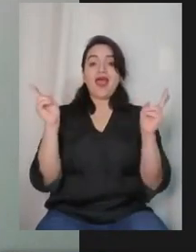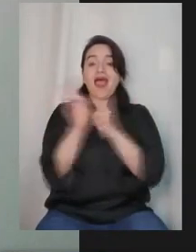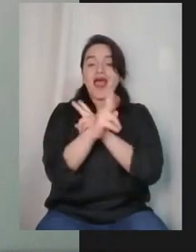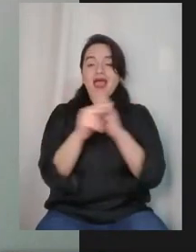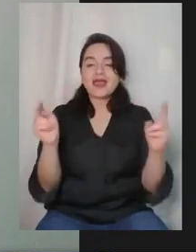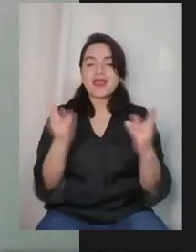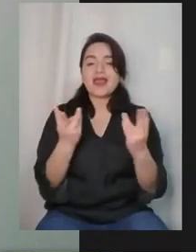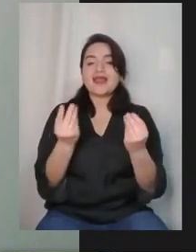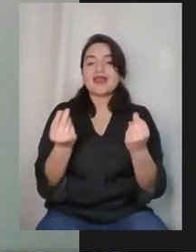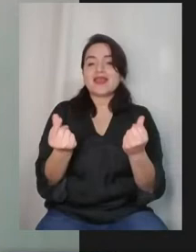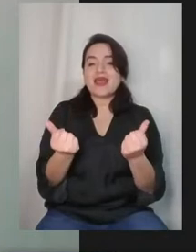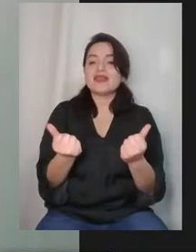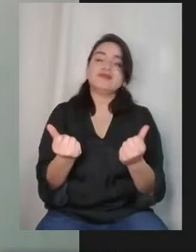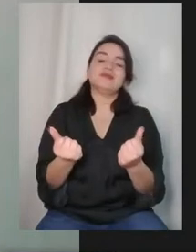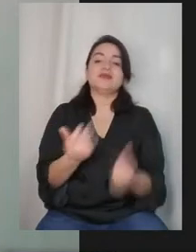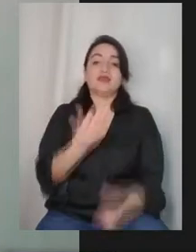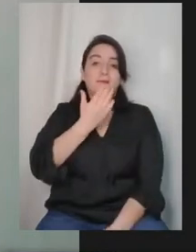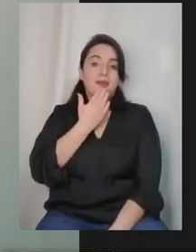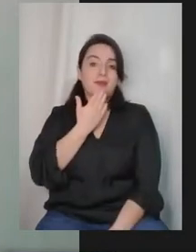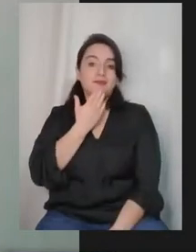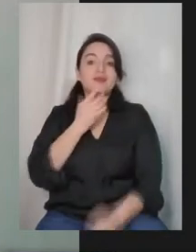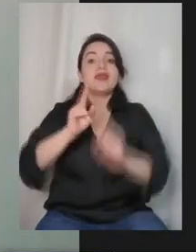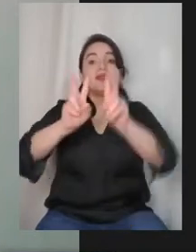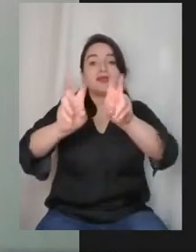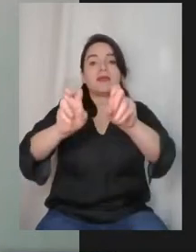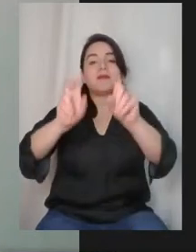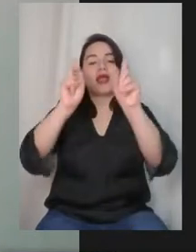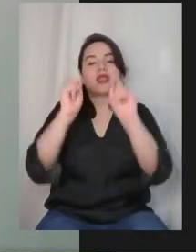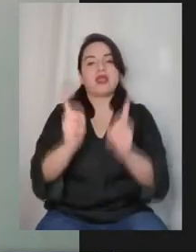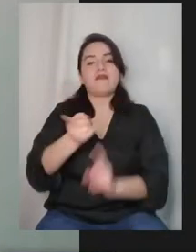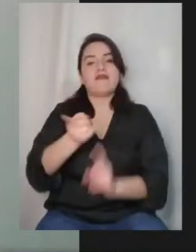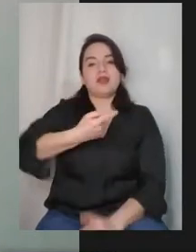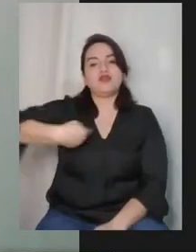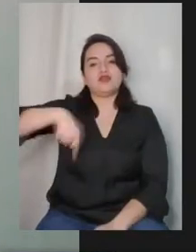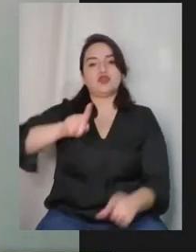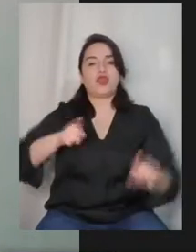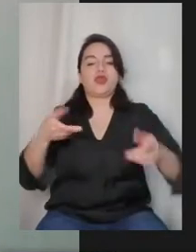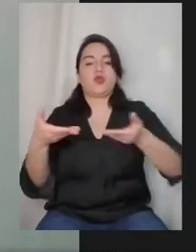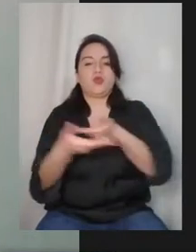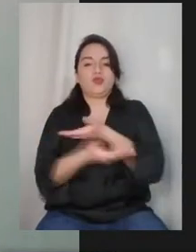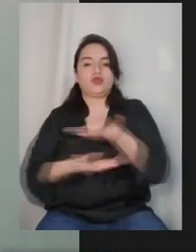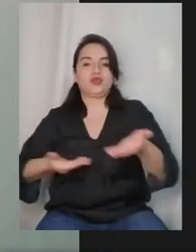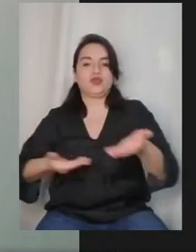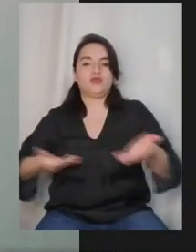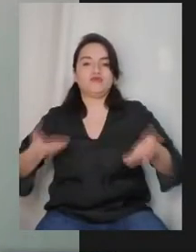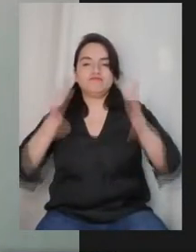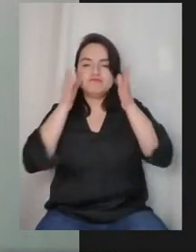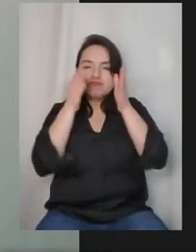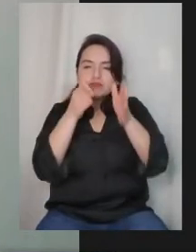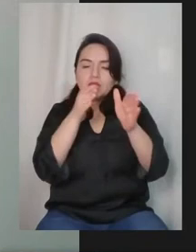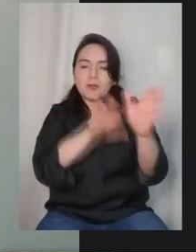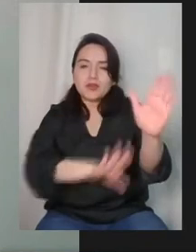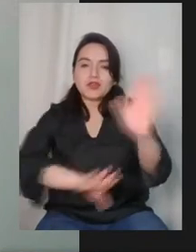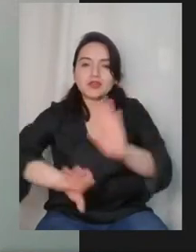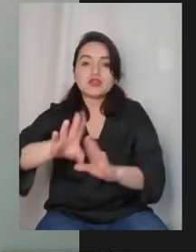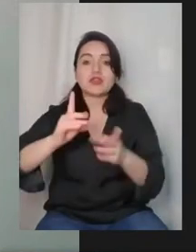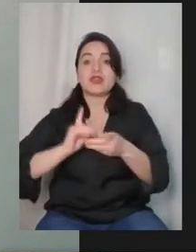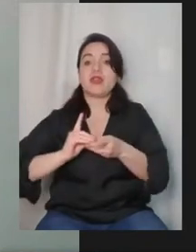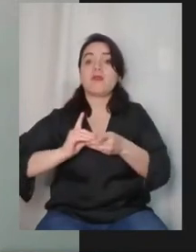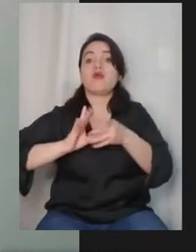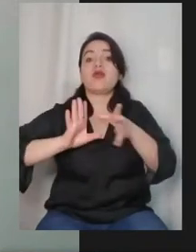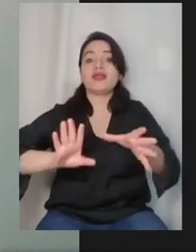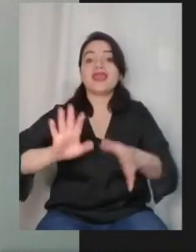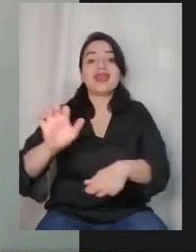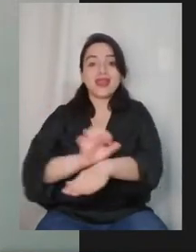este también es un tema que tenemos que nosotros discutir y velar por ello. La democratización de la energía en su